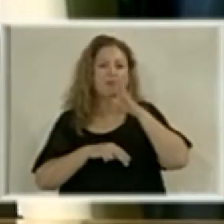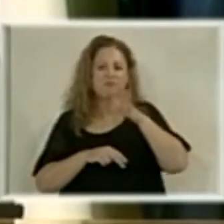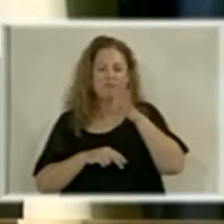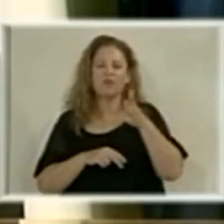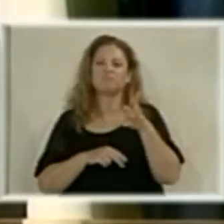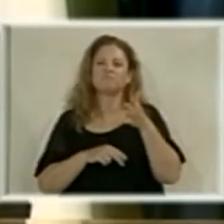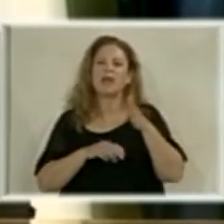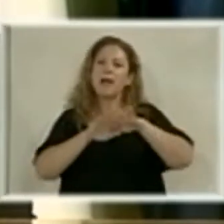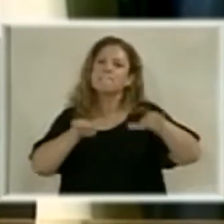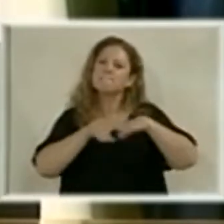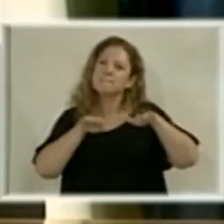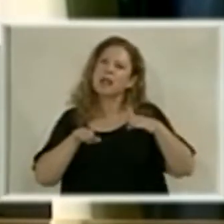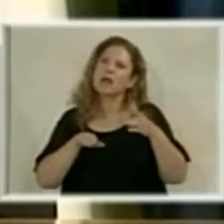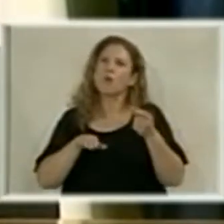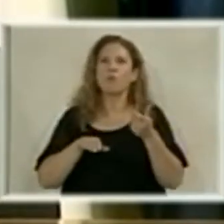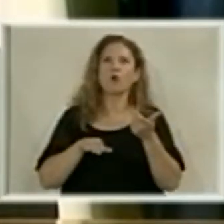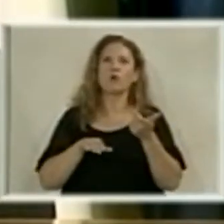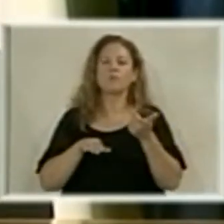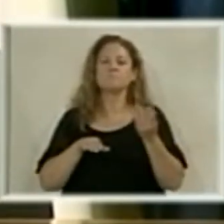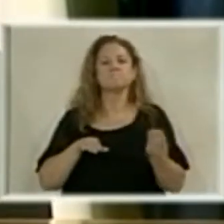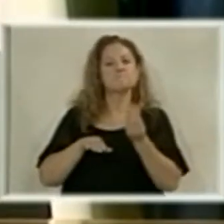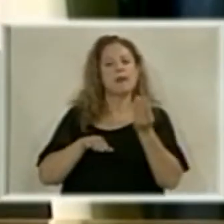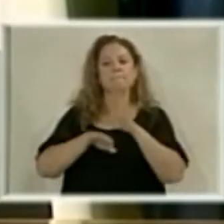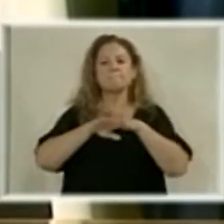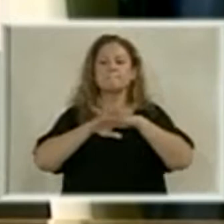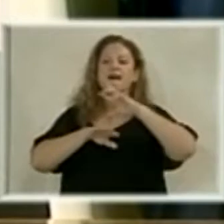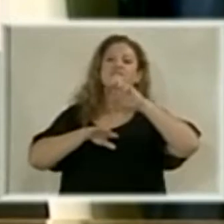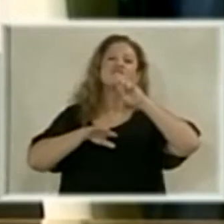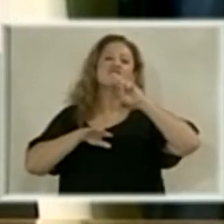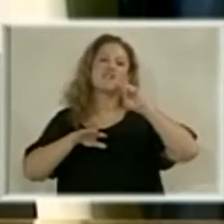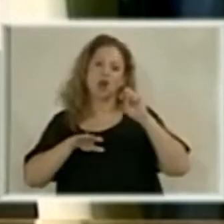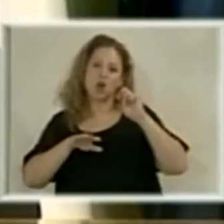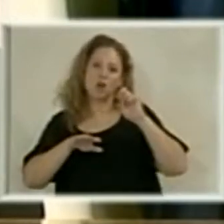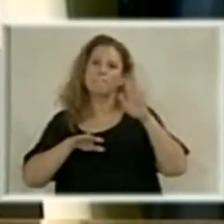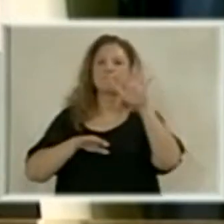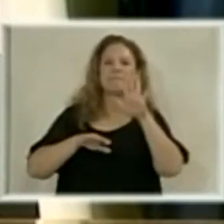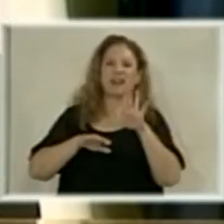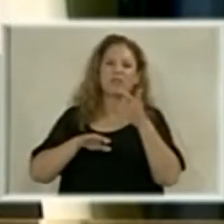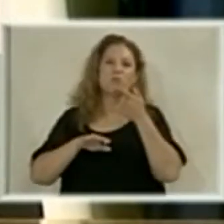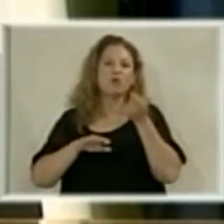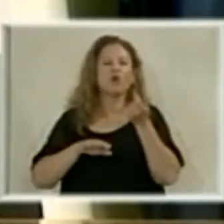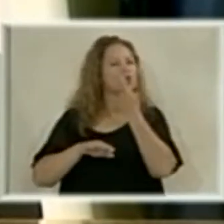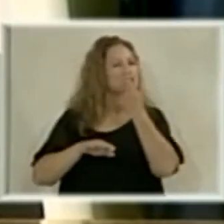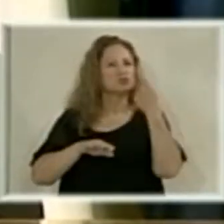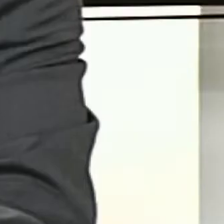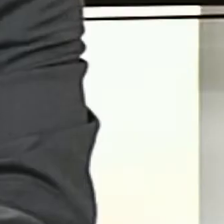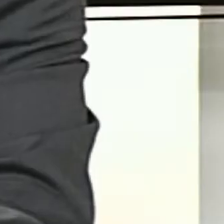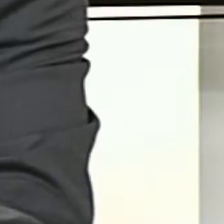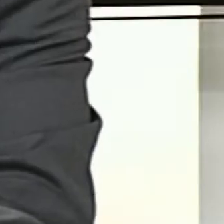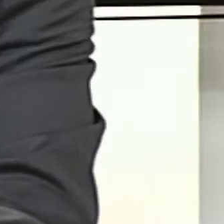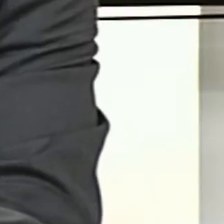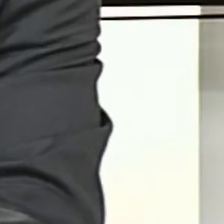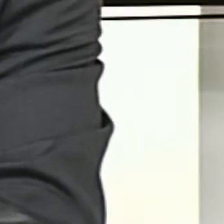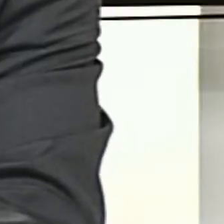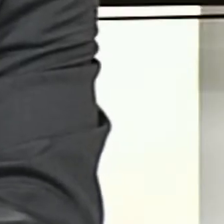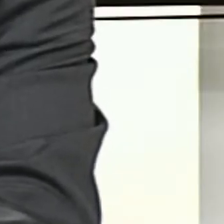la playa del Toyo se convierta en un valor y no en una losa sobre el turismo de aquella zona.